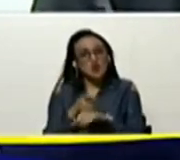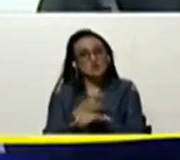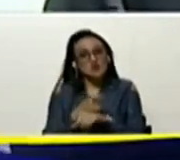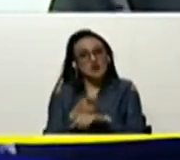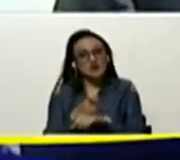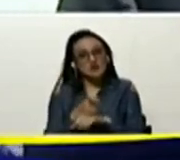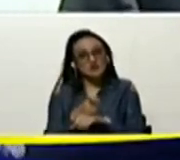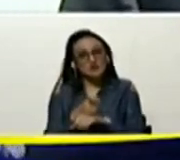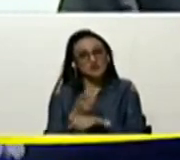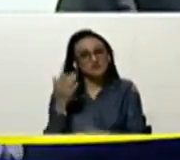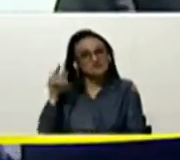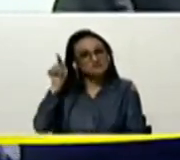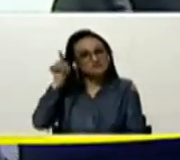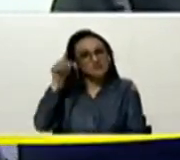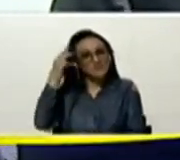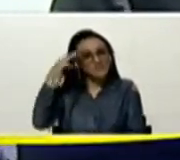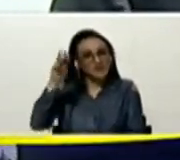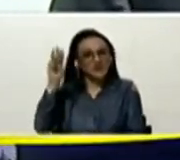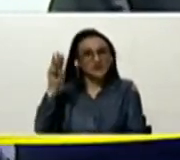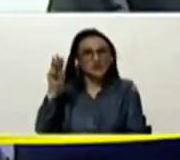Maximiliano, allá en México,